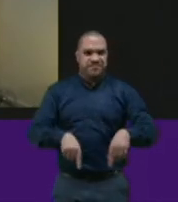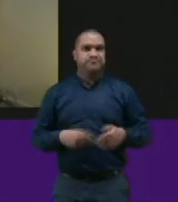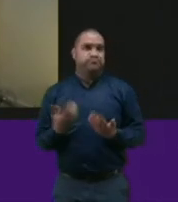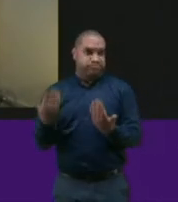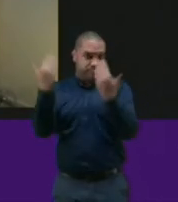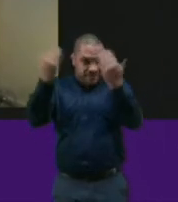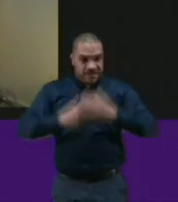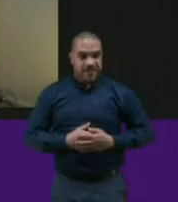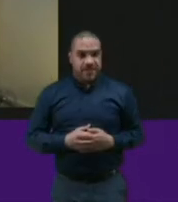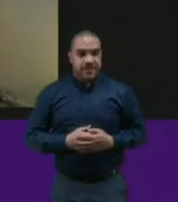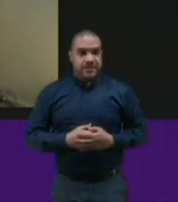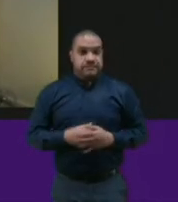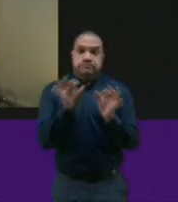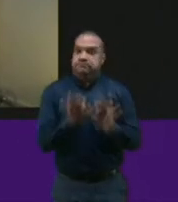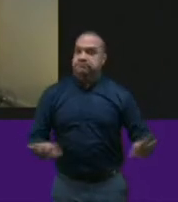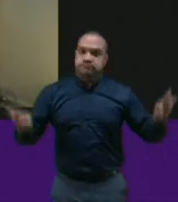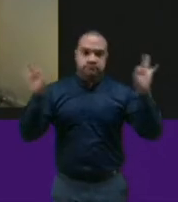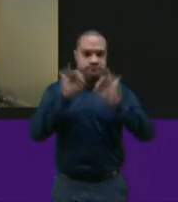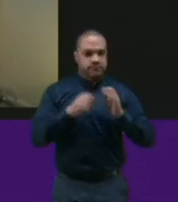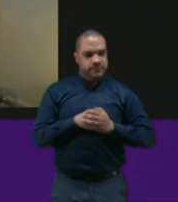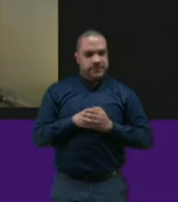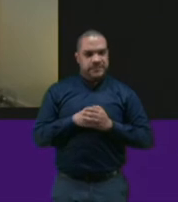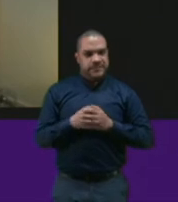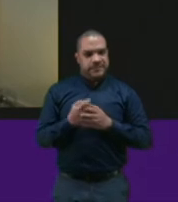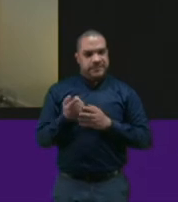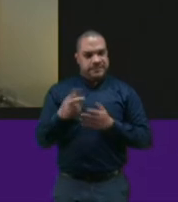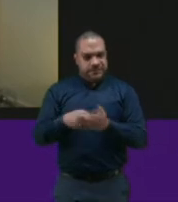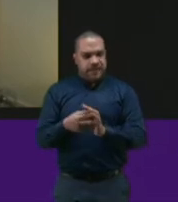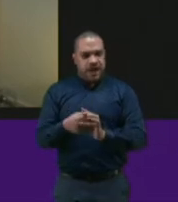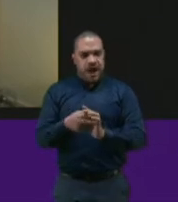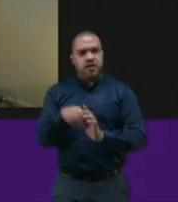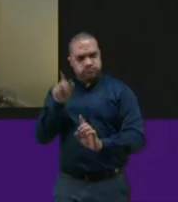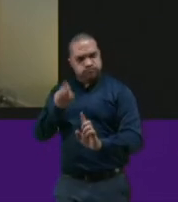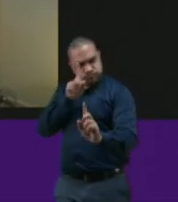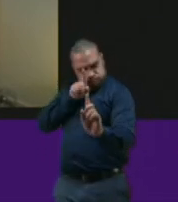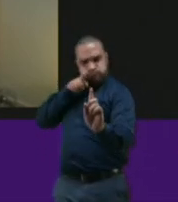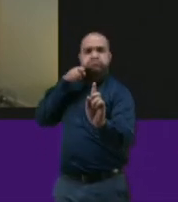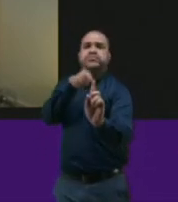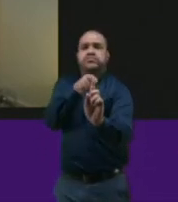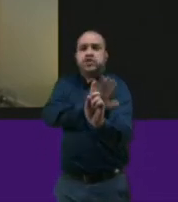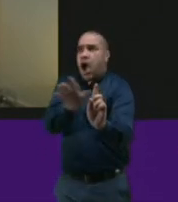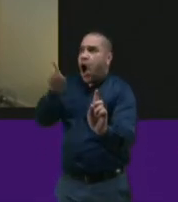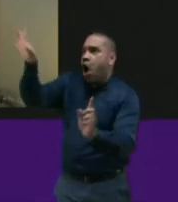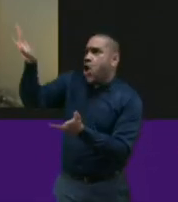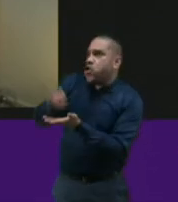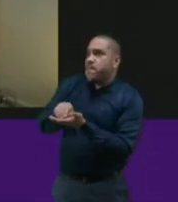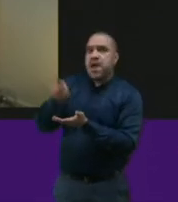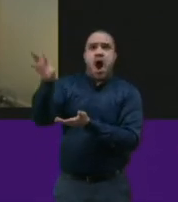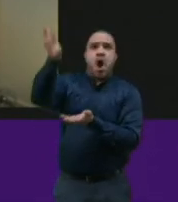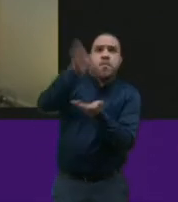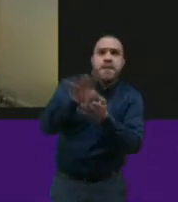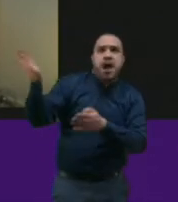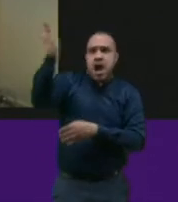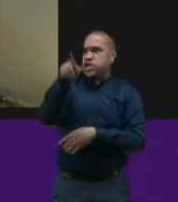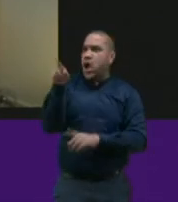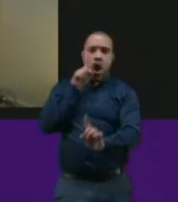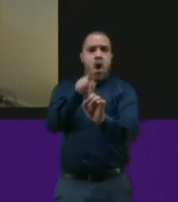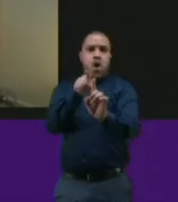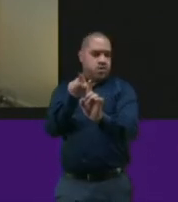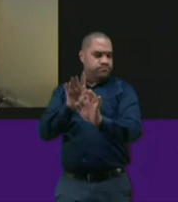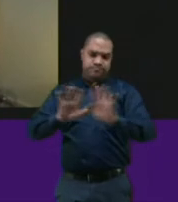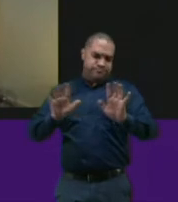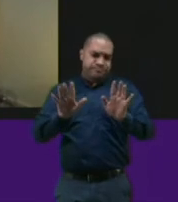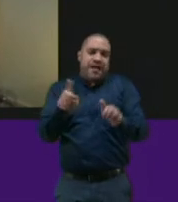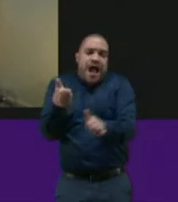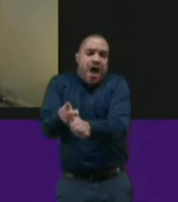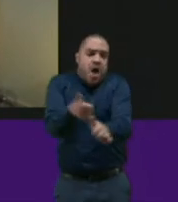importante entender que esa no necesariamente tiene que ser la ruta, ¿sí? Y el éxito es distinto para todos. Y estoy